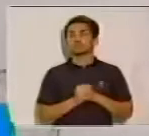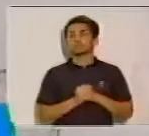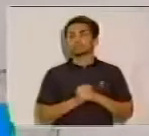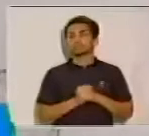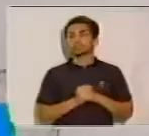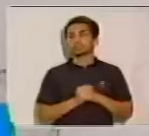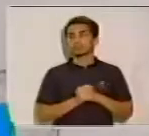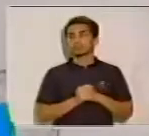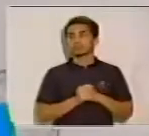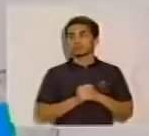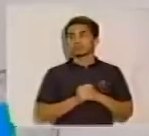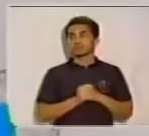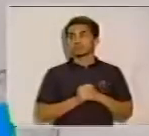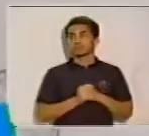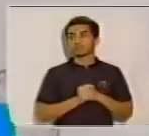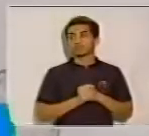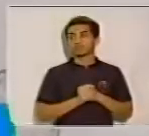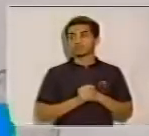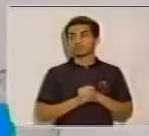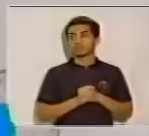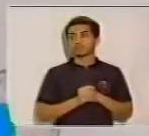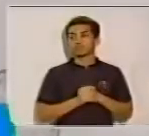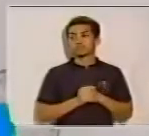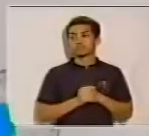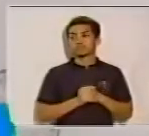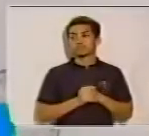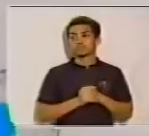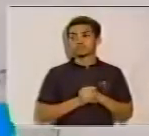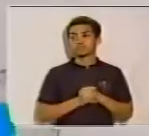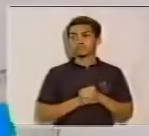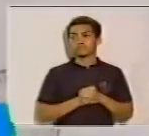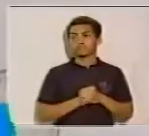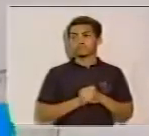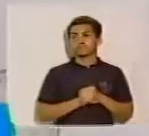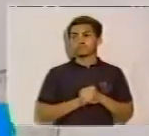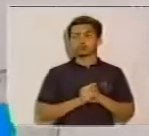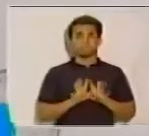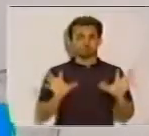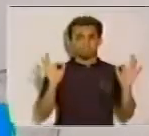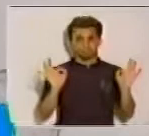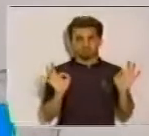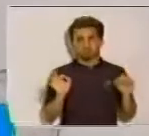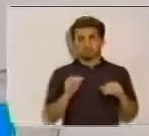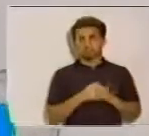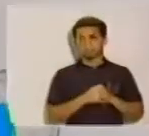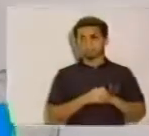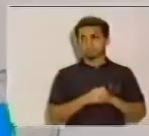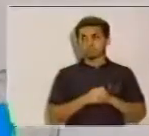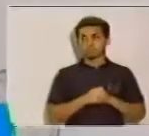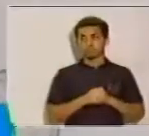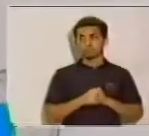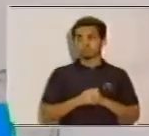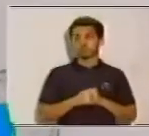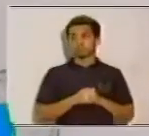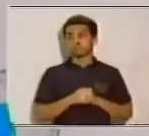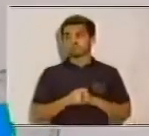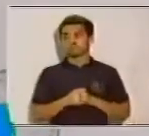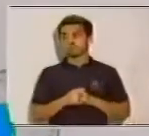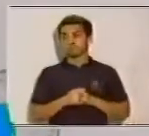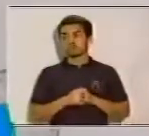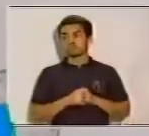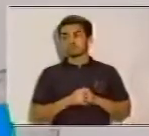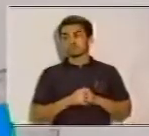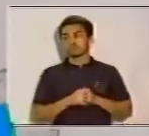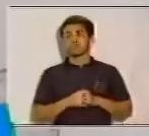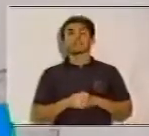cinco. Muy bien por el día de hoy. La tarea. Me van a fabricar ustedes